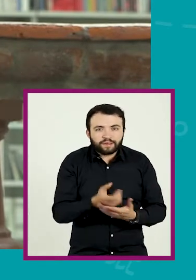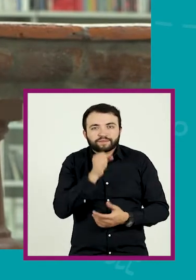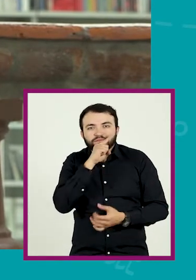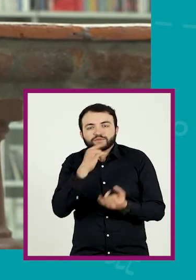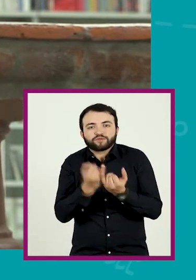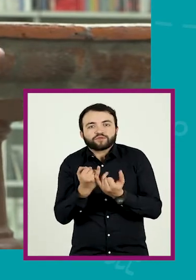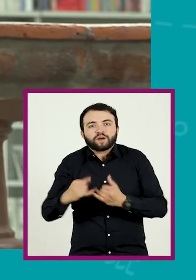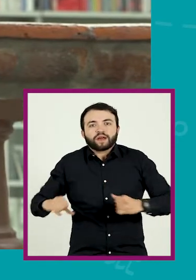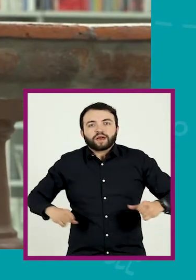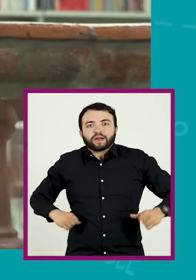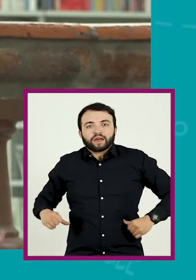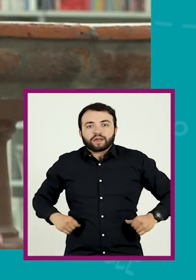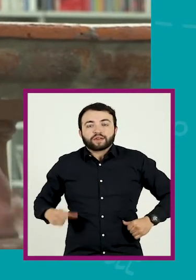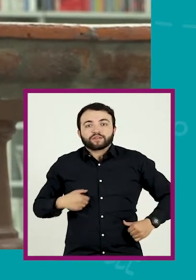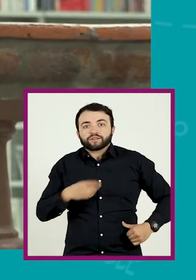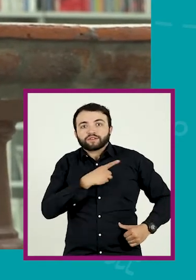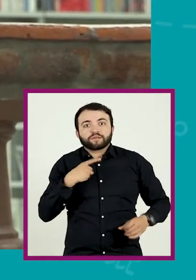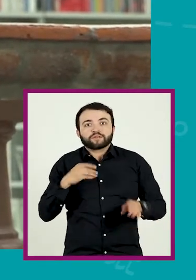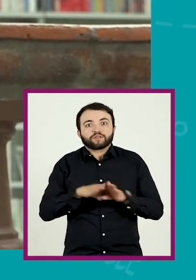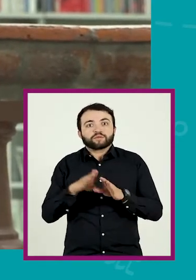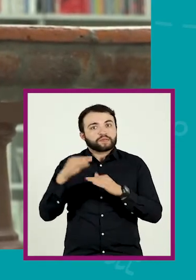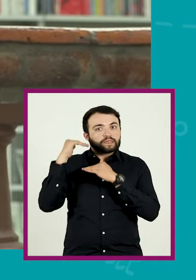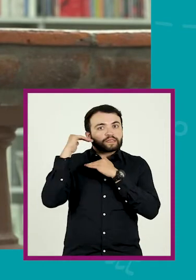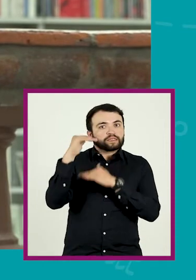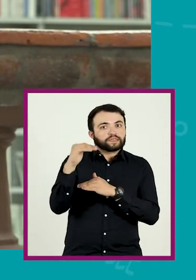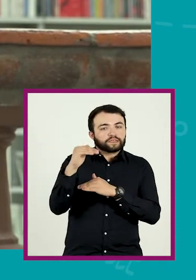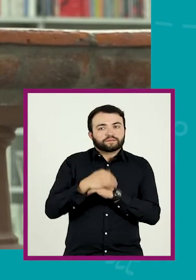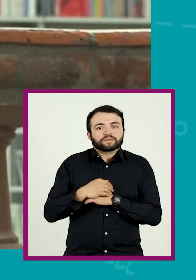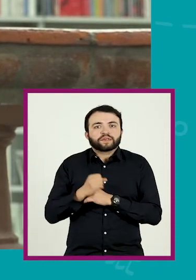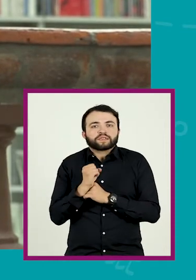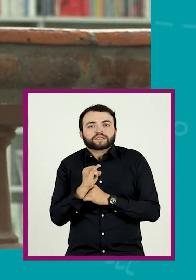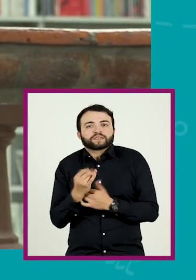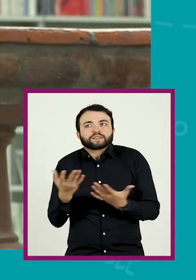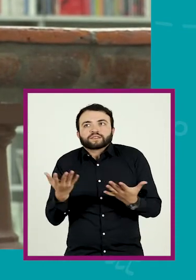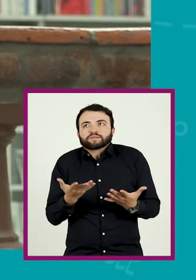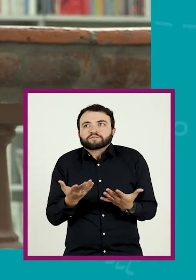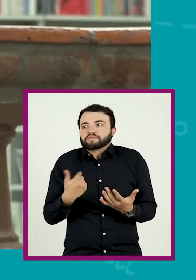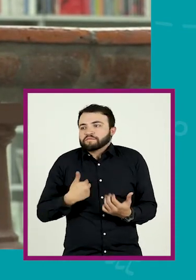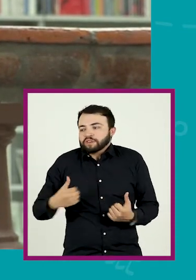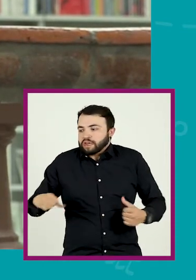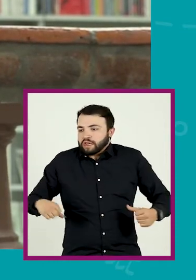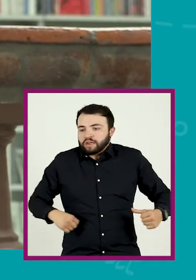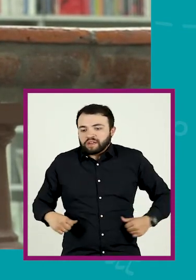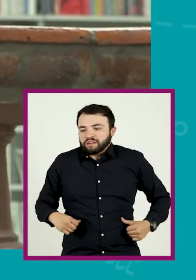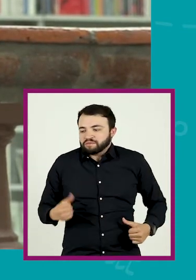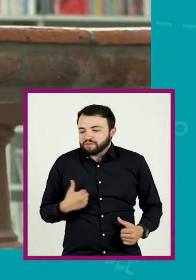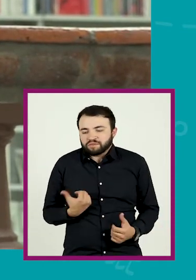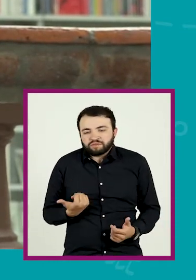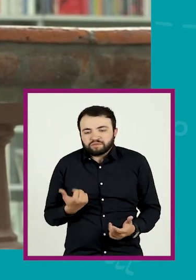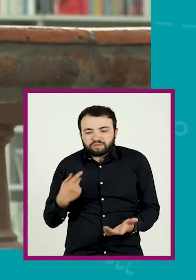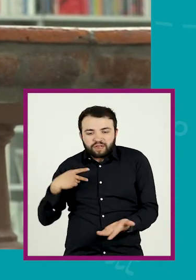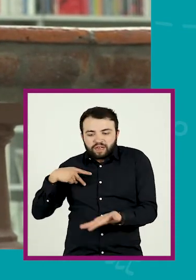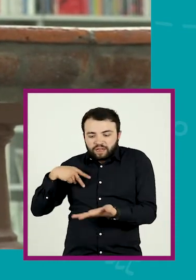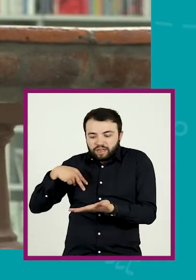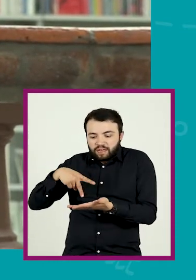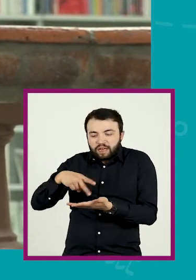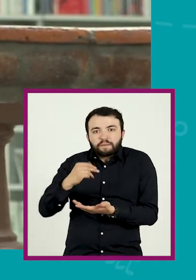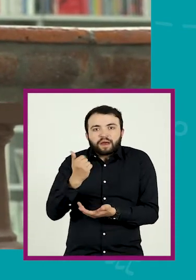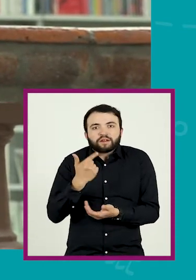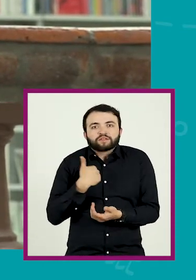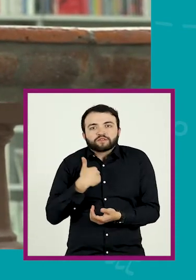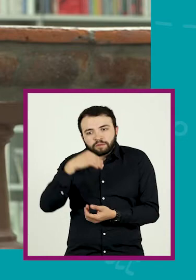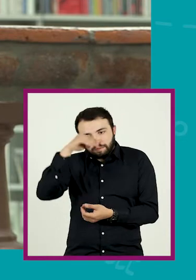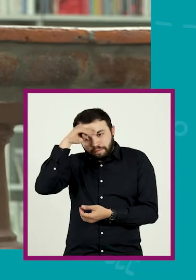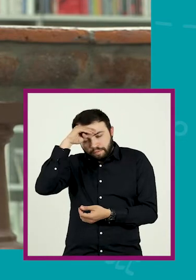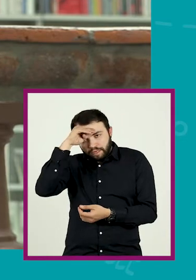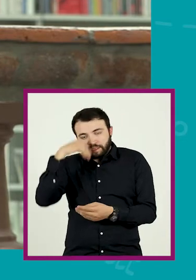Okay. Porque de lo contrario pasa lo mismo, ¿no? La acción sin una regulación, sin una normatividad, puede, sin darse cuenta,